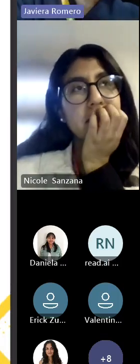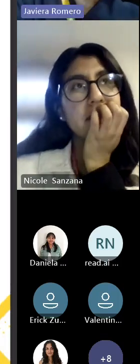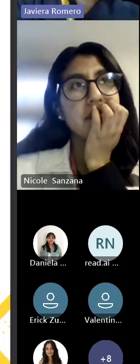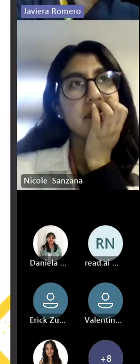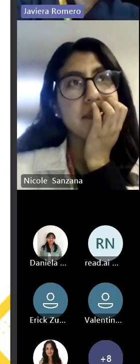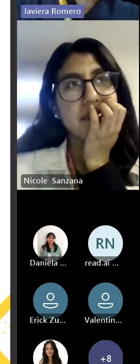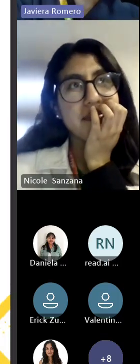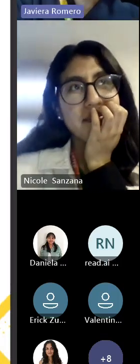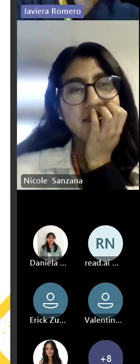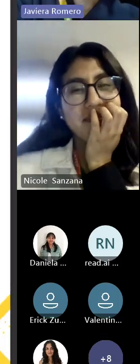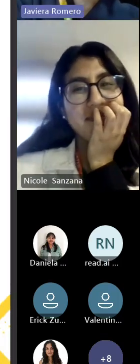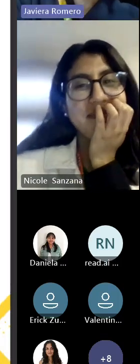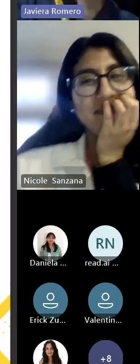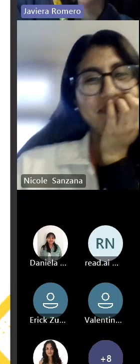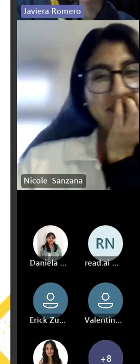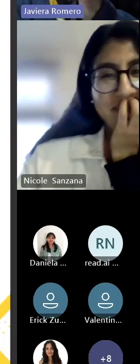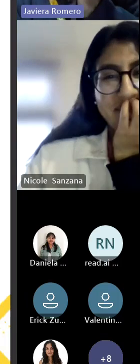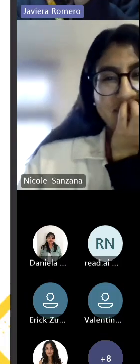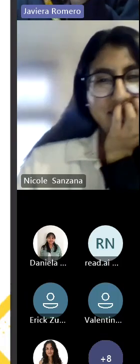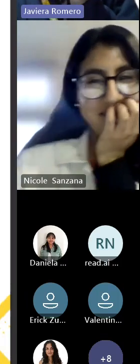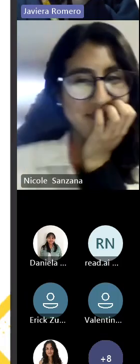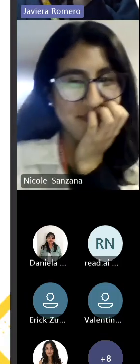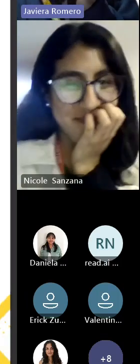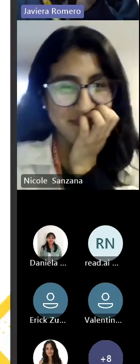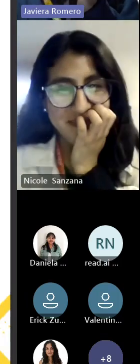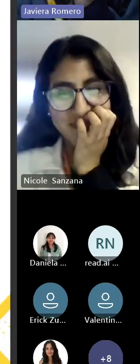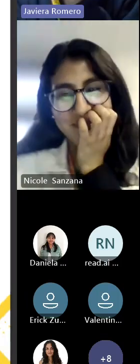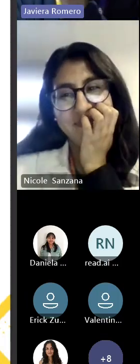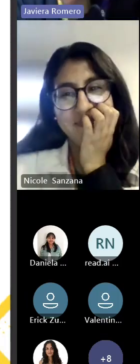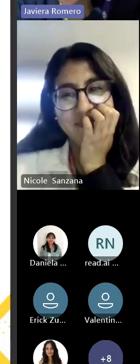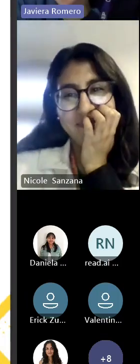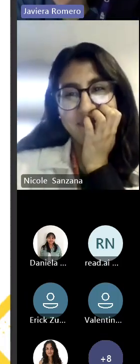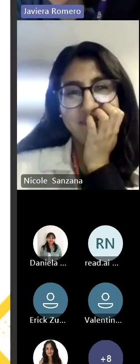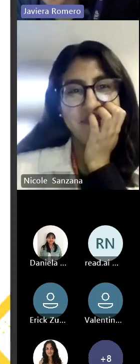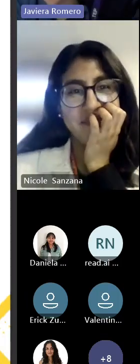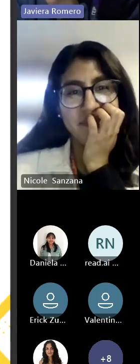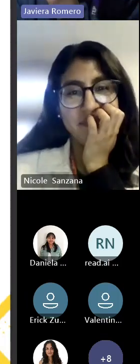¿Alguna consulta? Estamos aquí a la espera, expectantes.